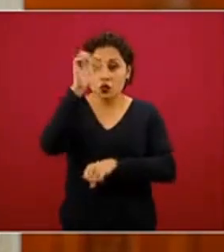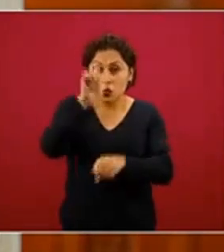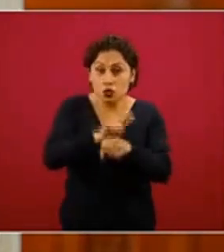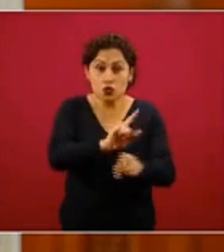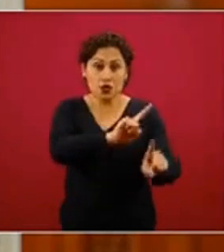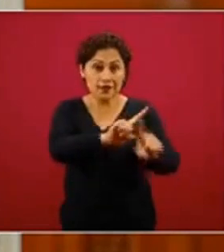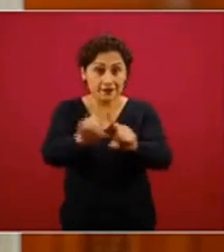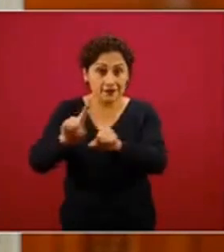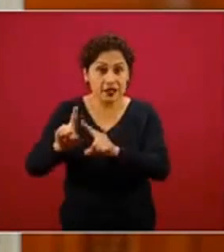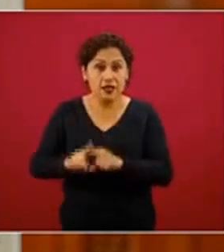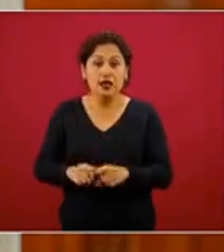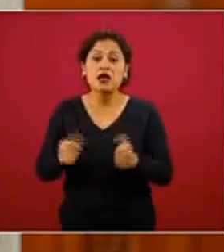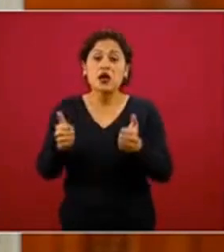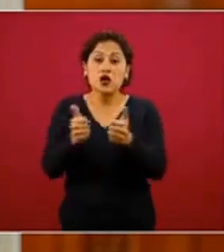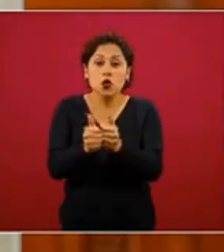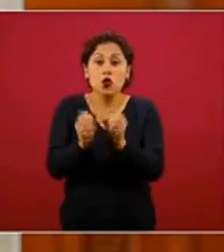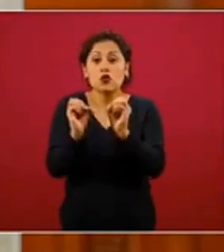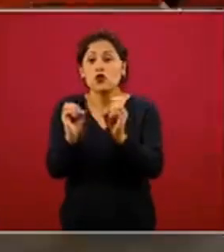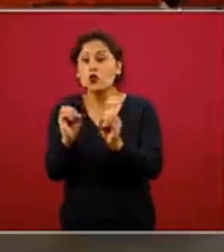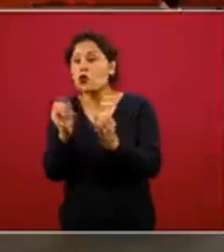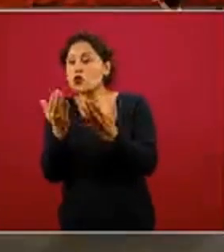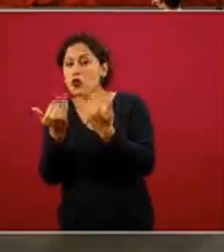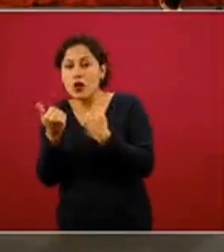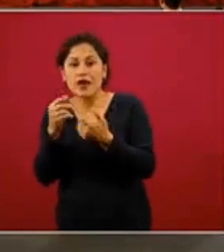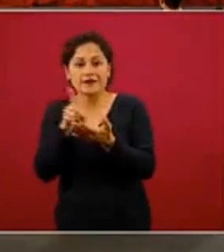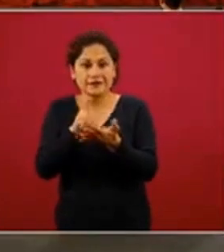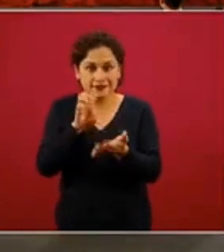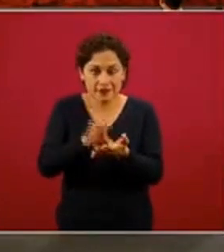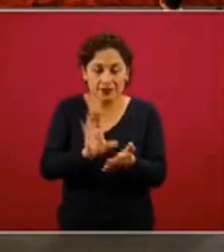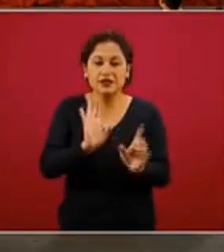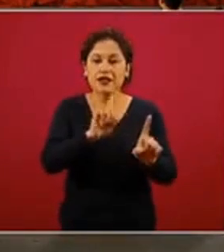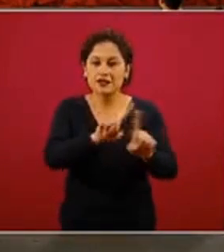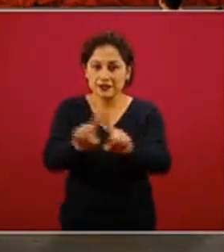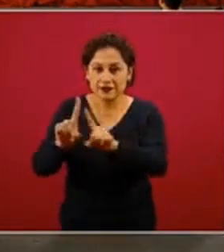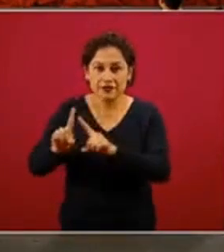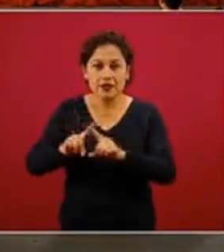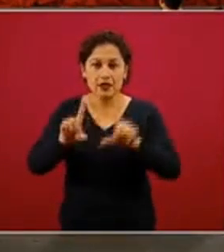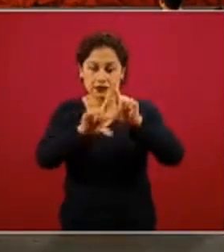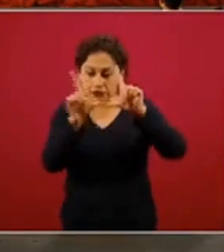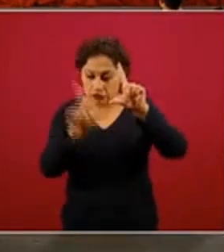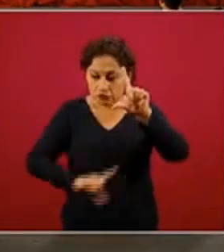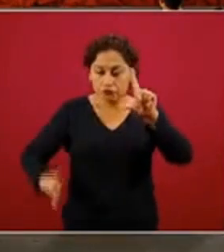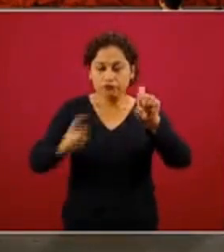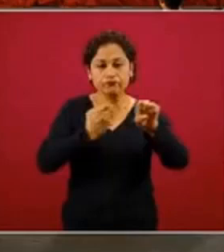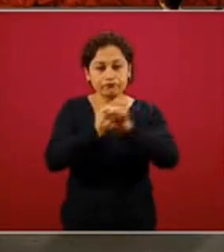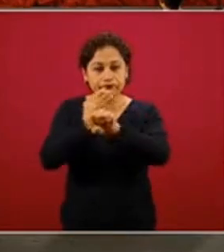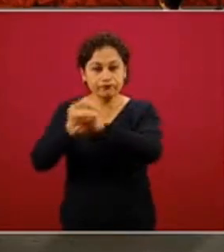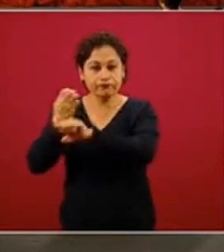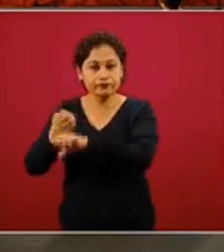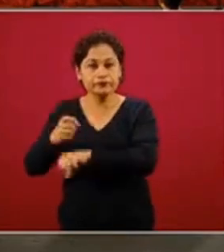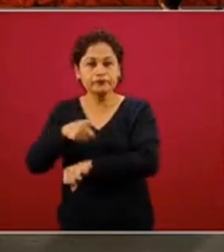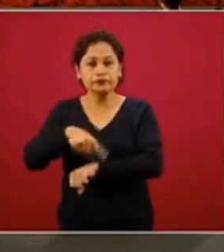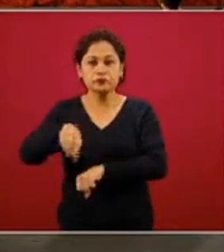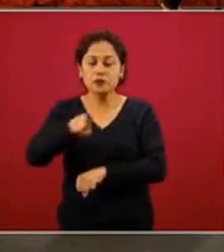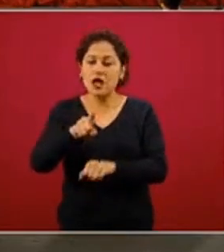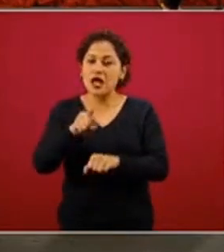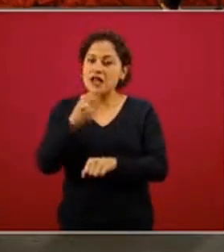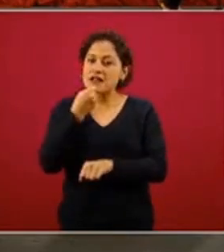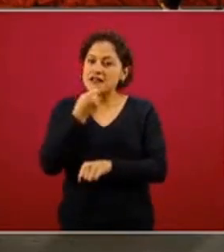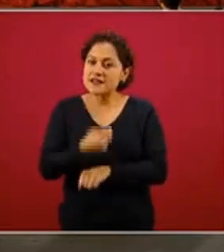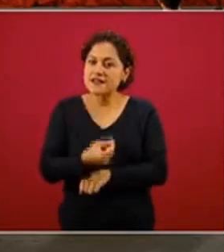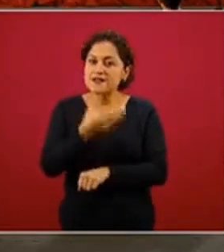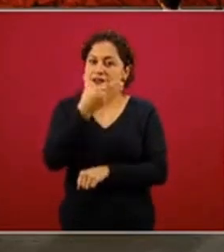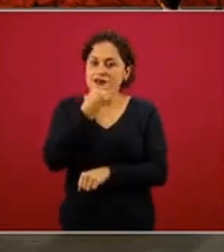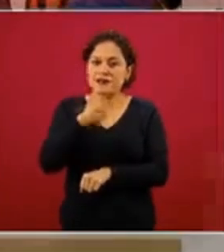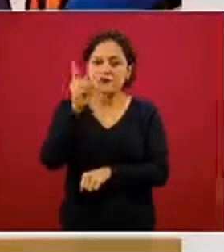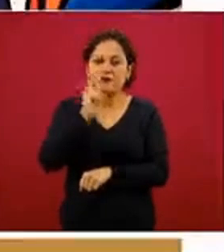y sin discapacidad, de todo el país, que están aguantando ahí como campeonas y campeones